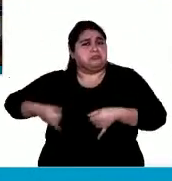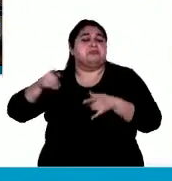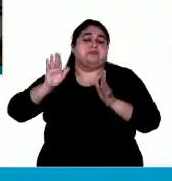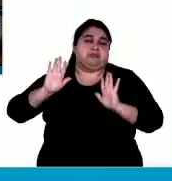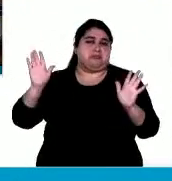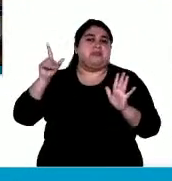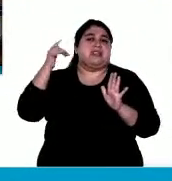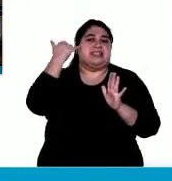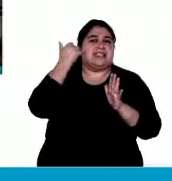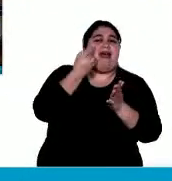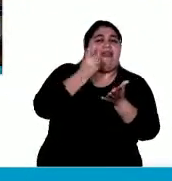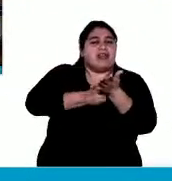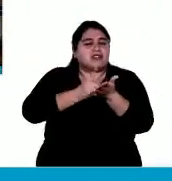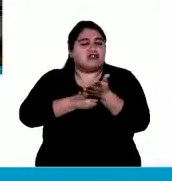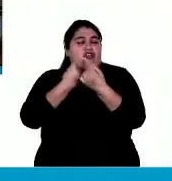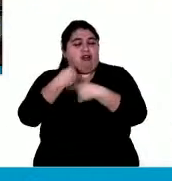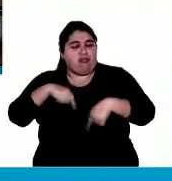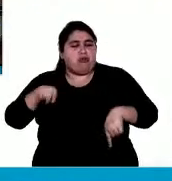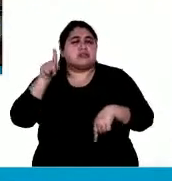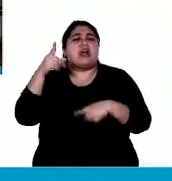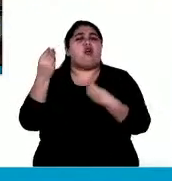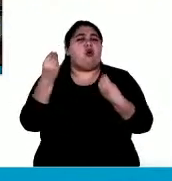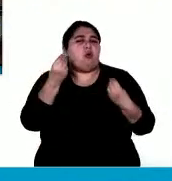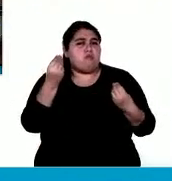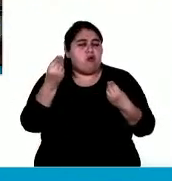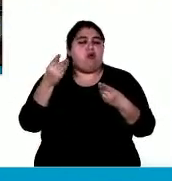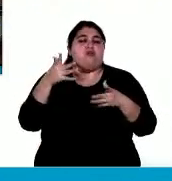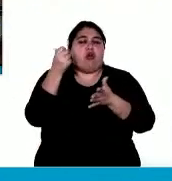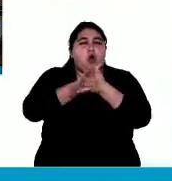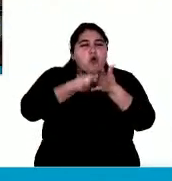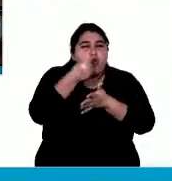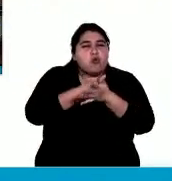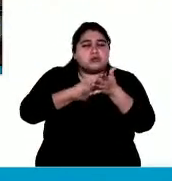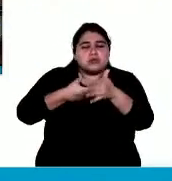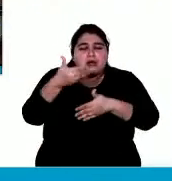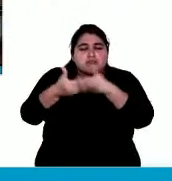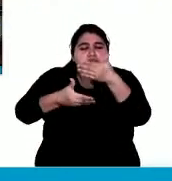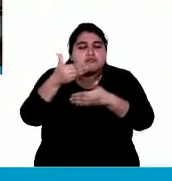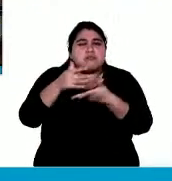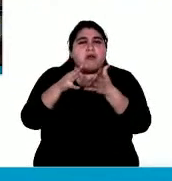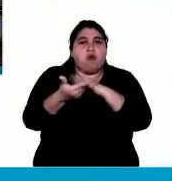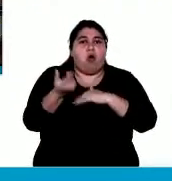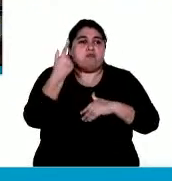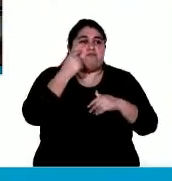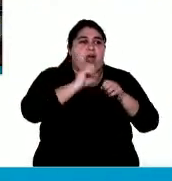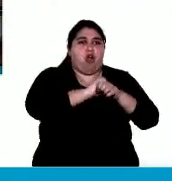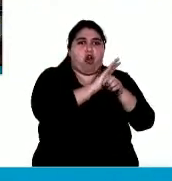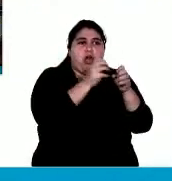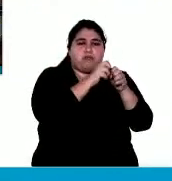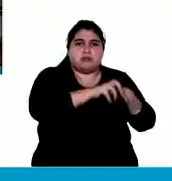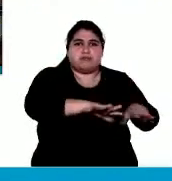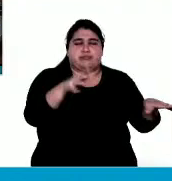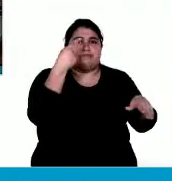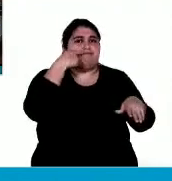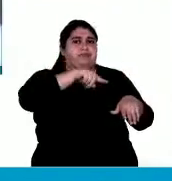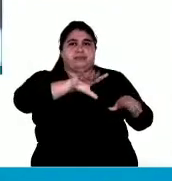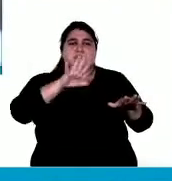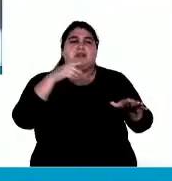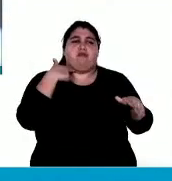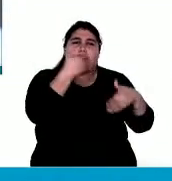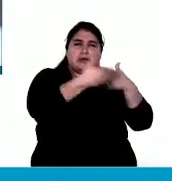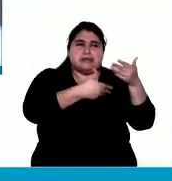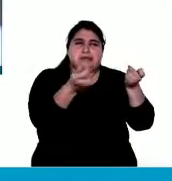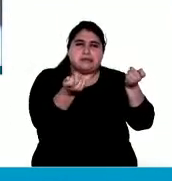las medidas para llevar adelante esta lucha ante un virus desconocido. Así lo ha hecho la ciudad de Buenos Aires y la provincia de Buenos